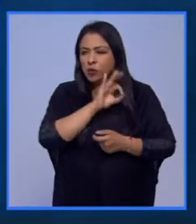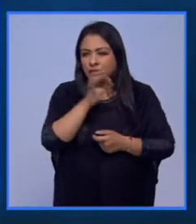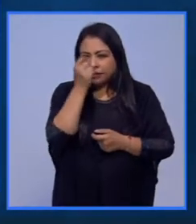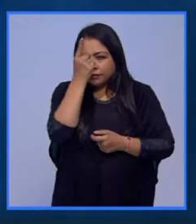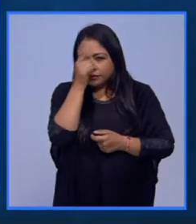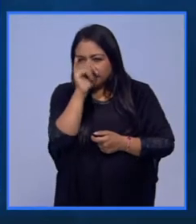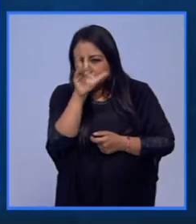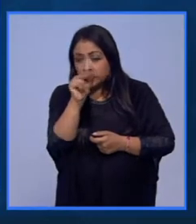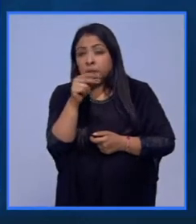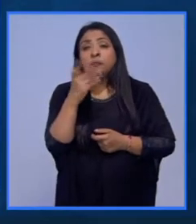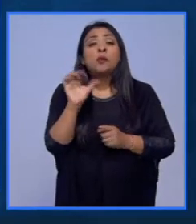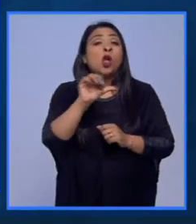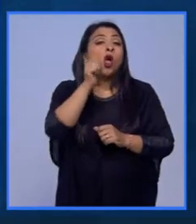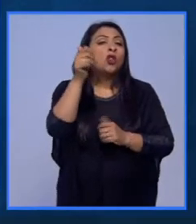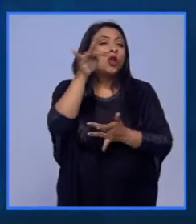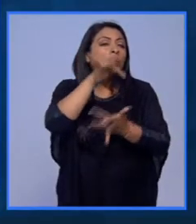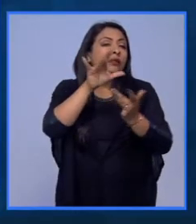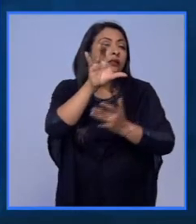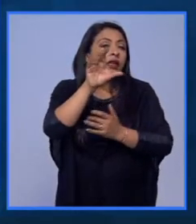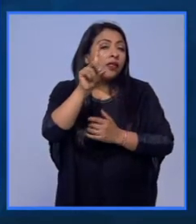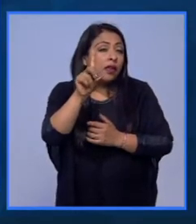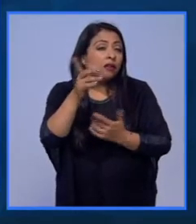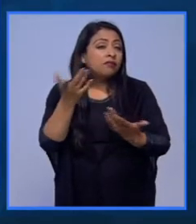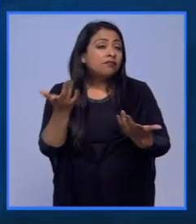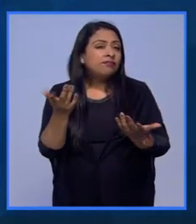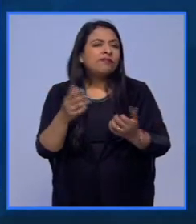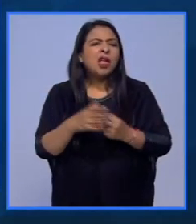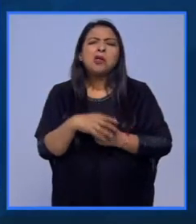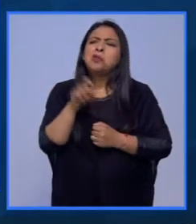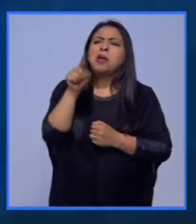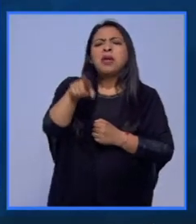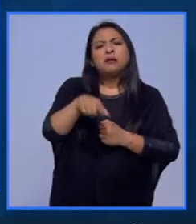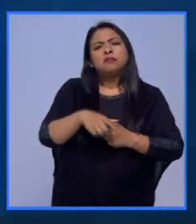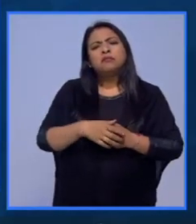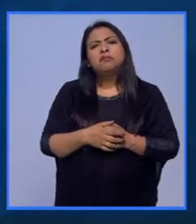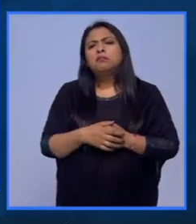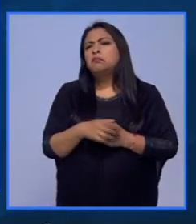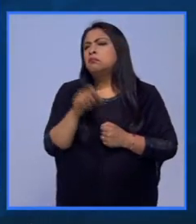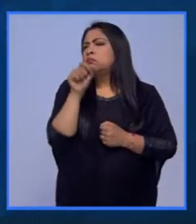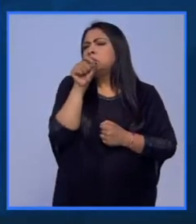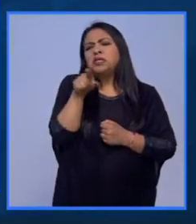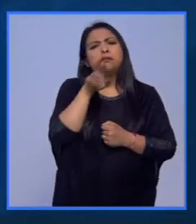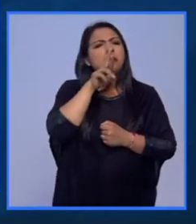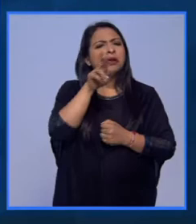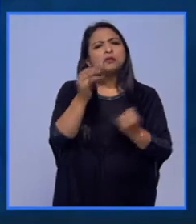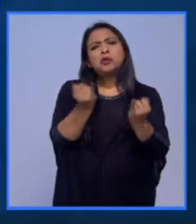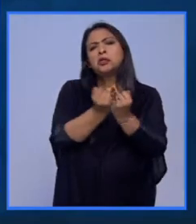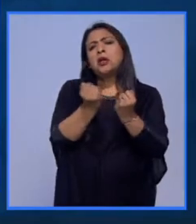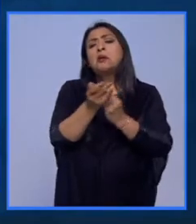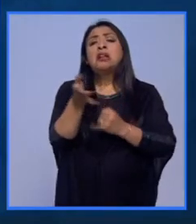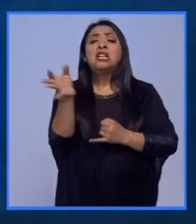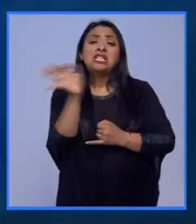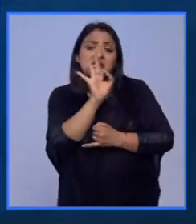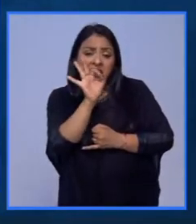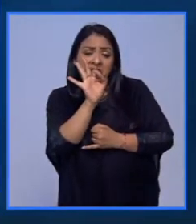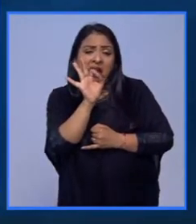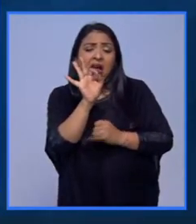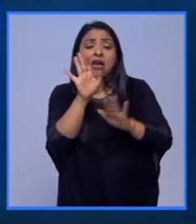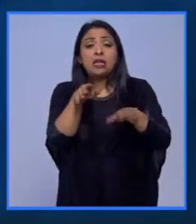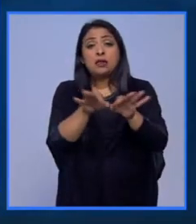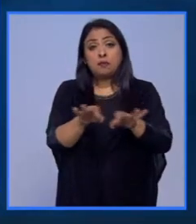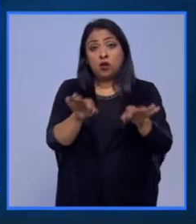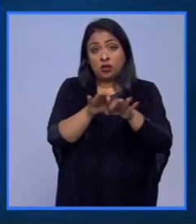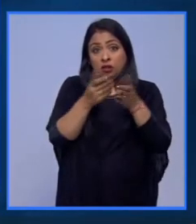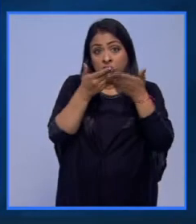Bueno, ¿y algún otro disco también? También. Misma respuesta. Probablemente. No, lo importante es que ahora